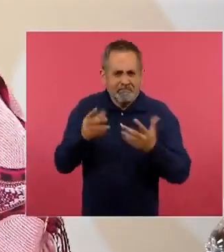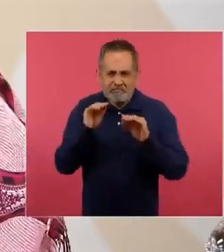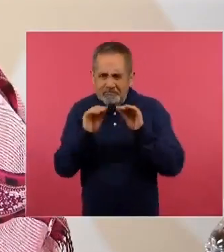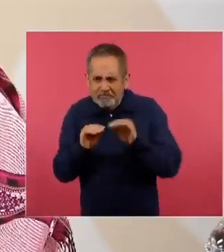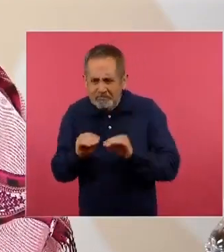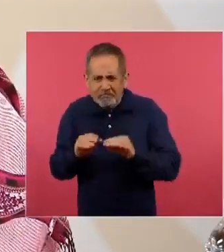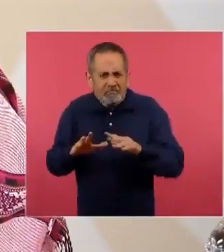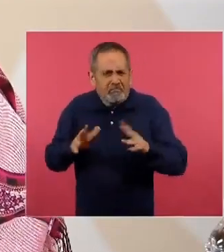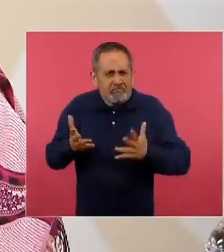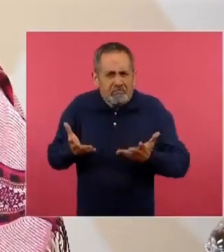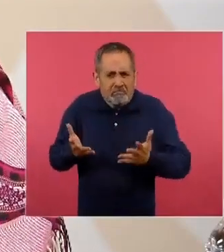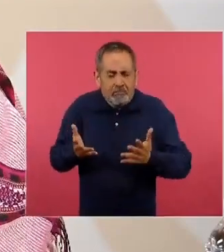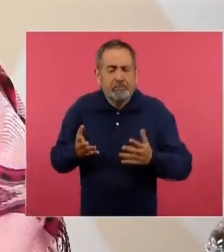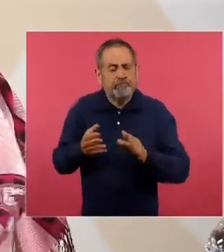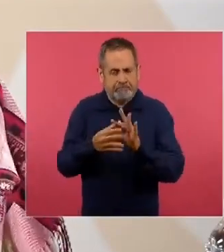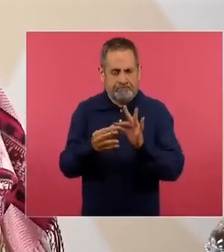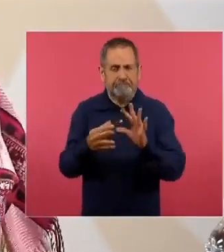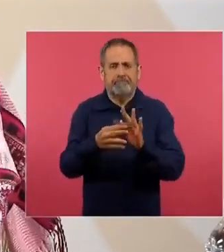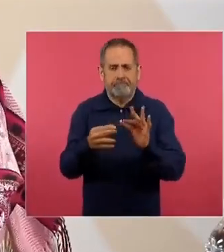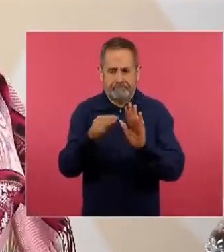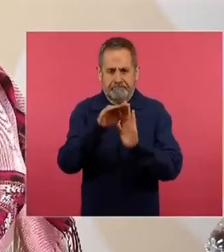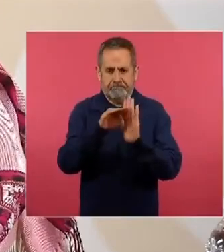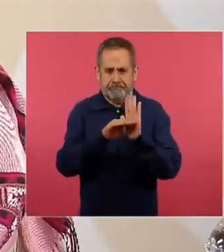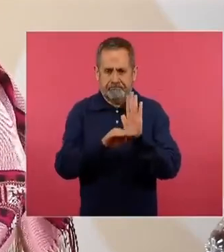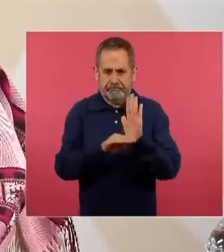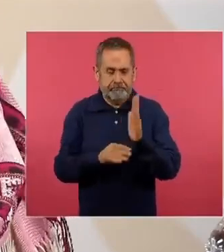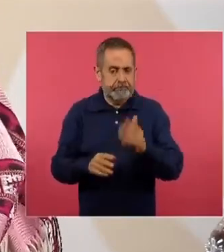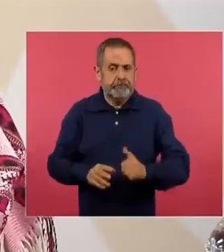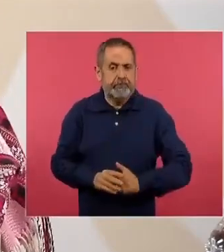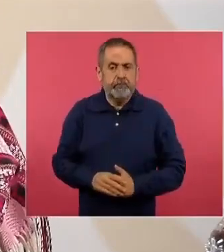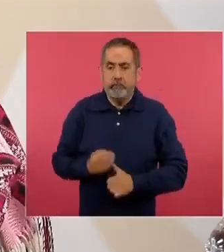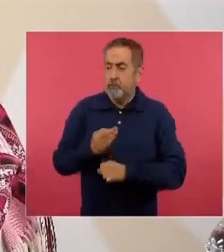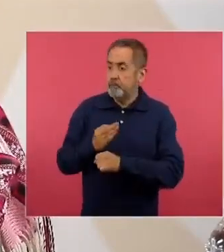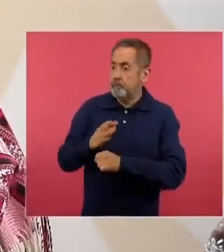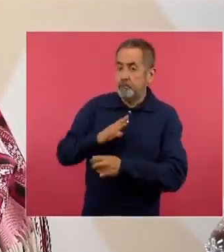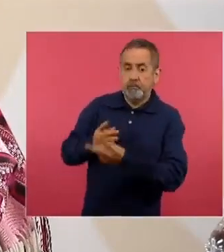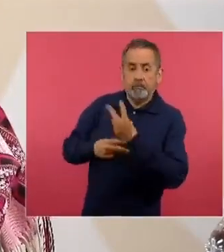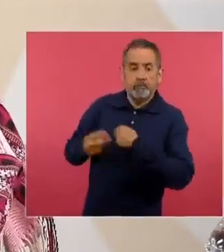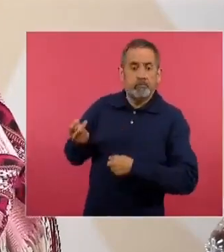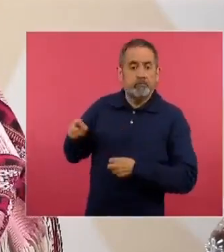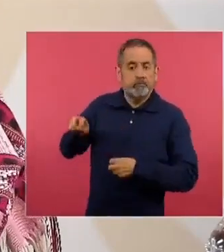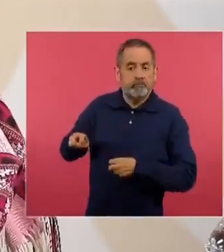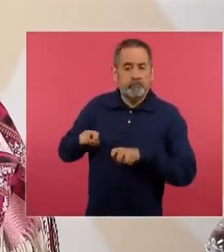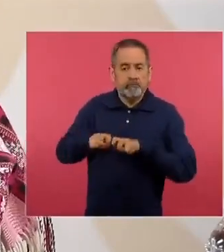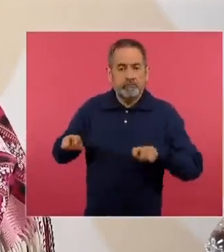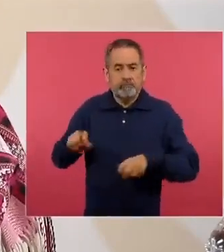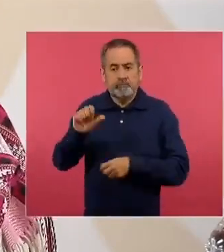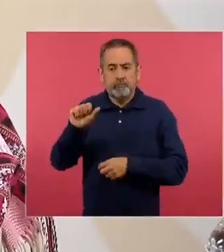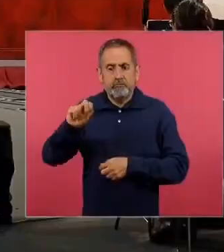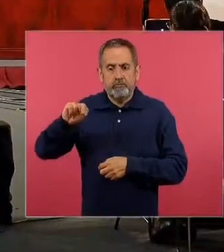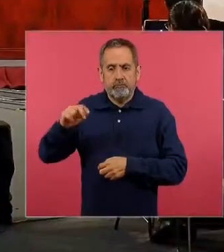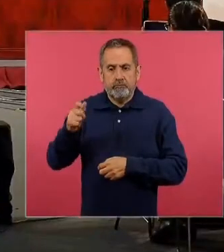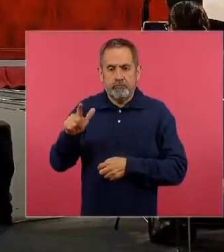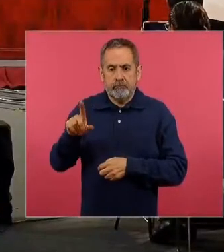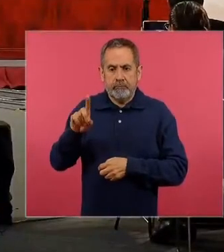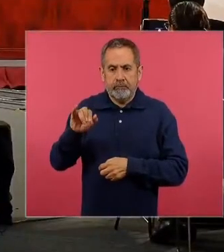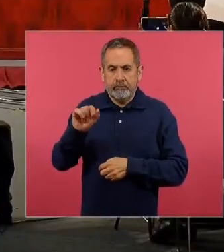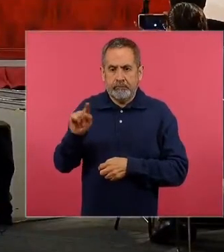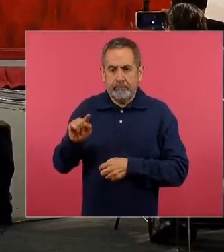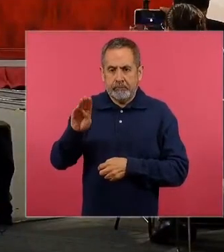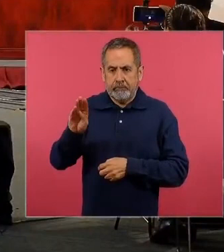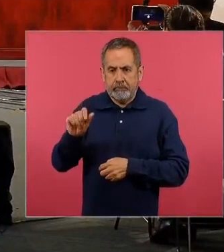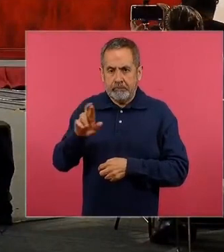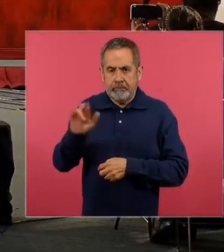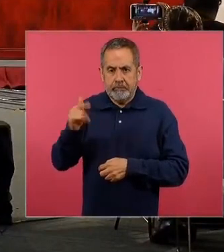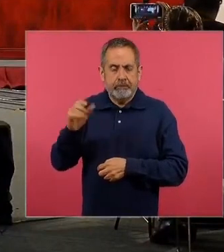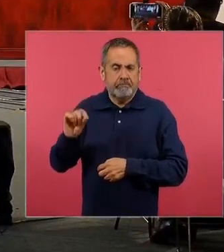vamos? En esta ocasión, contamos con la presencia de Ángel Díaz Barriga,